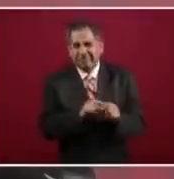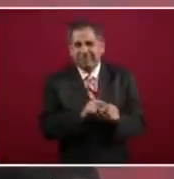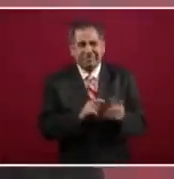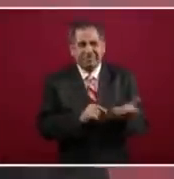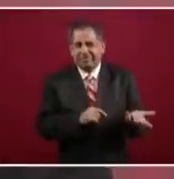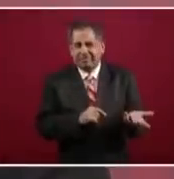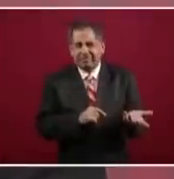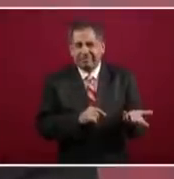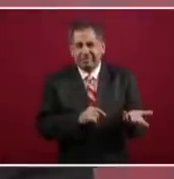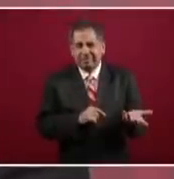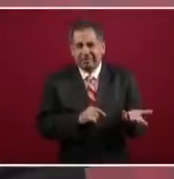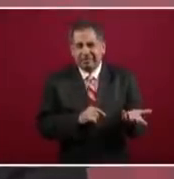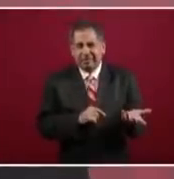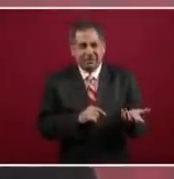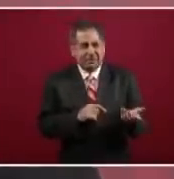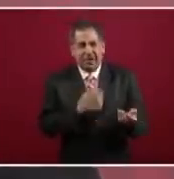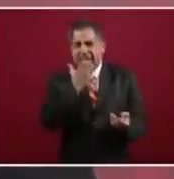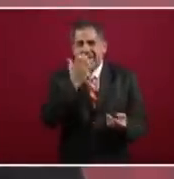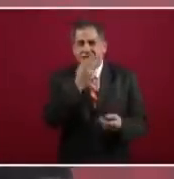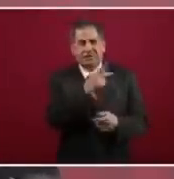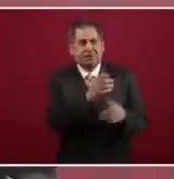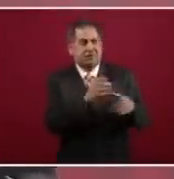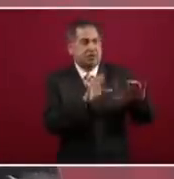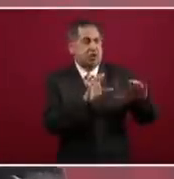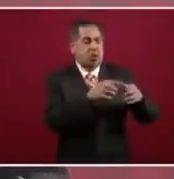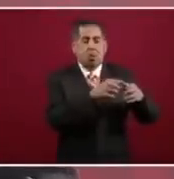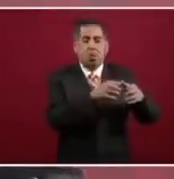muy propia del conservadurismo